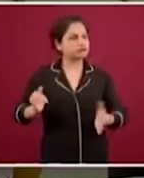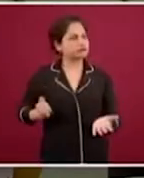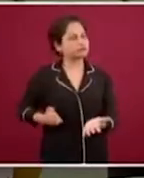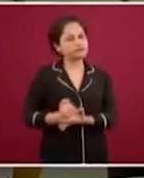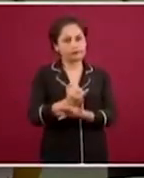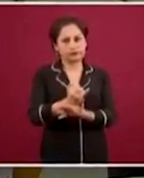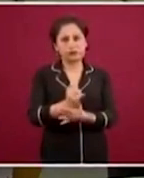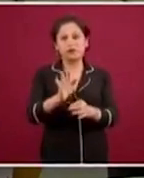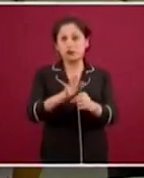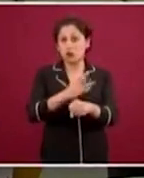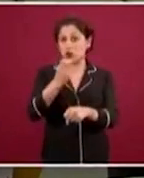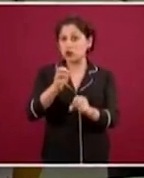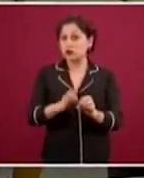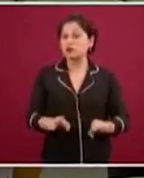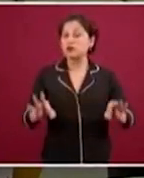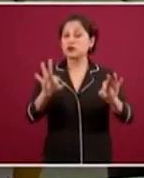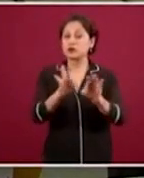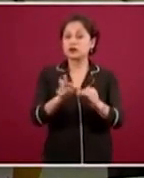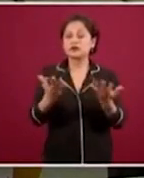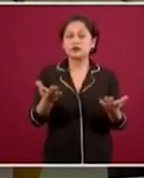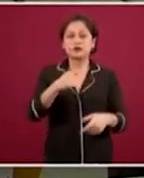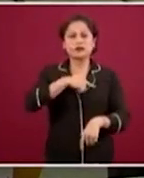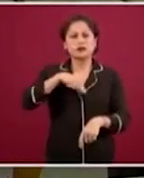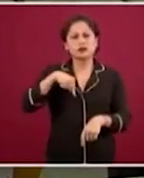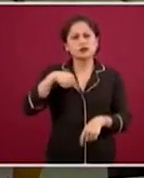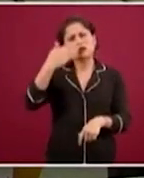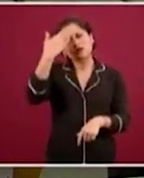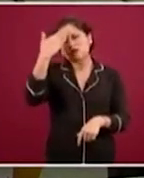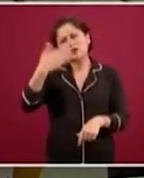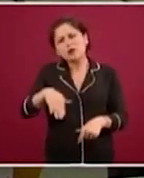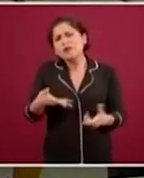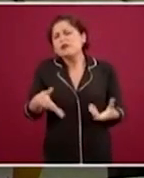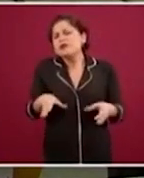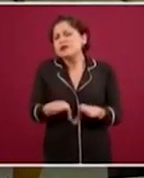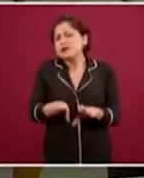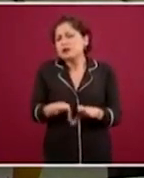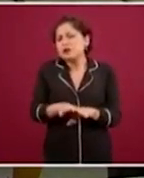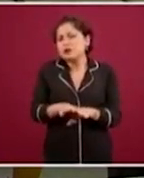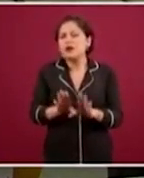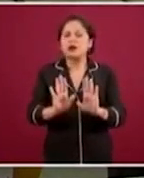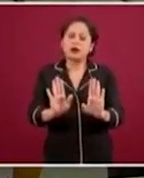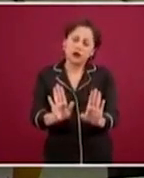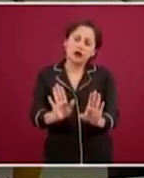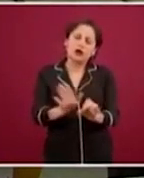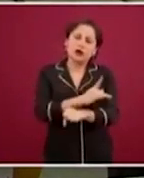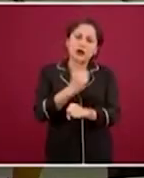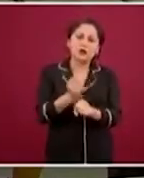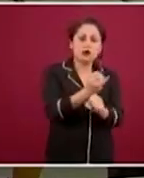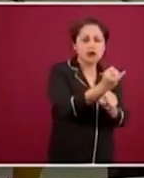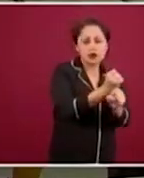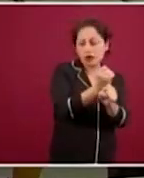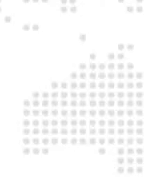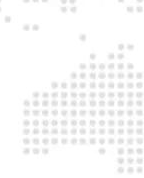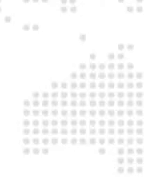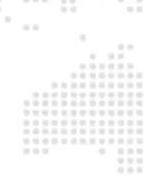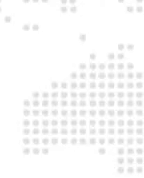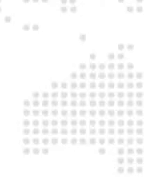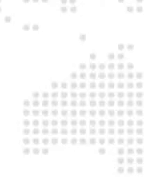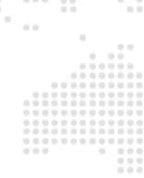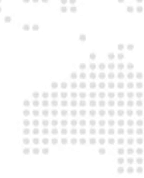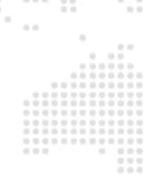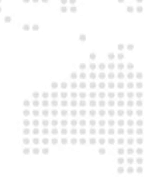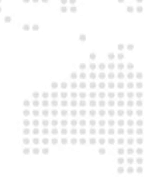eso ahora como sabemos todo esto porque confiamos en los datos y confiamos en su interpretación